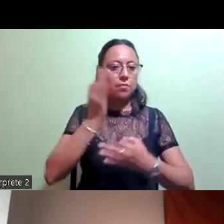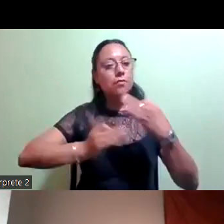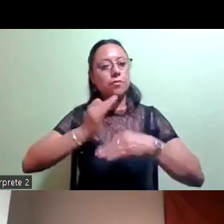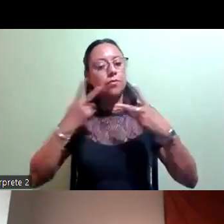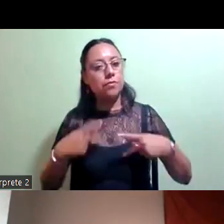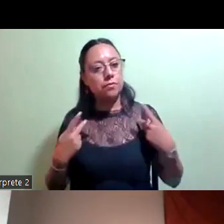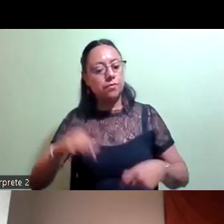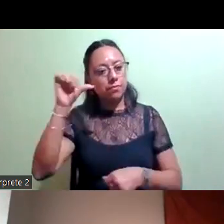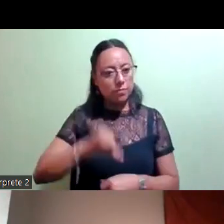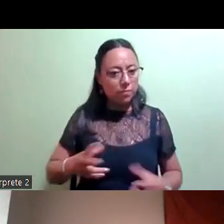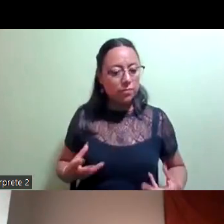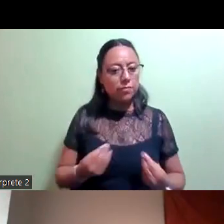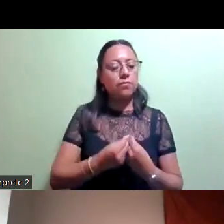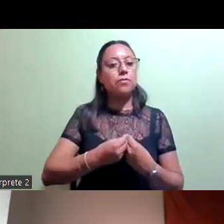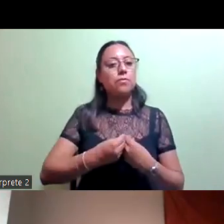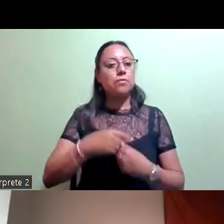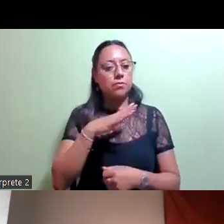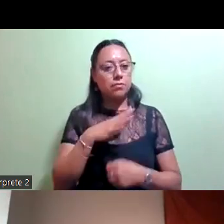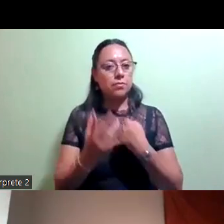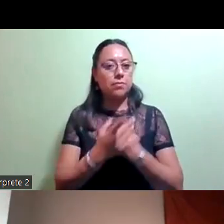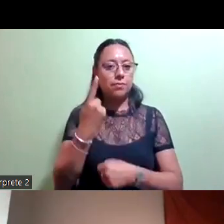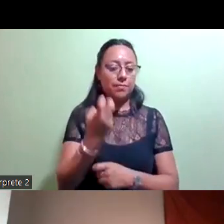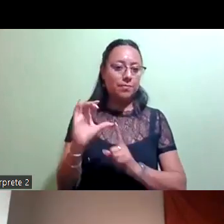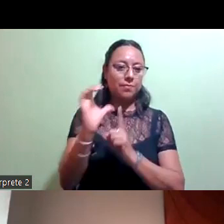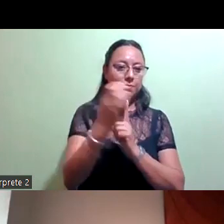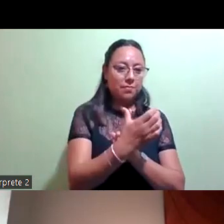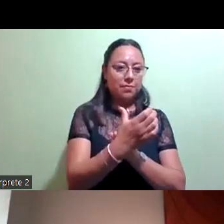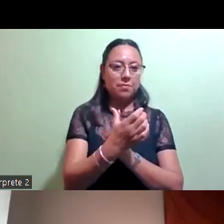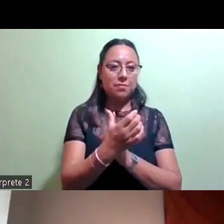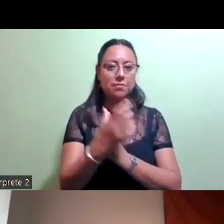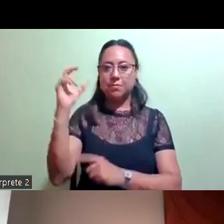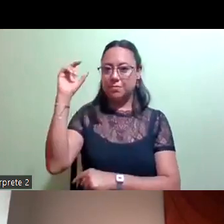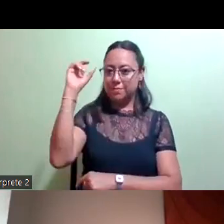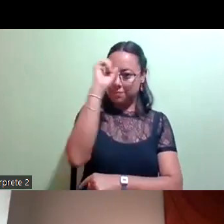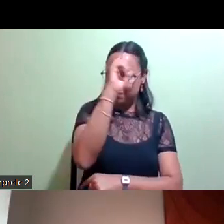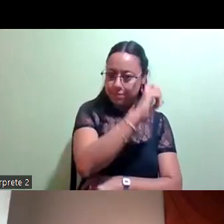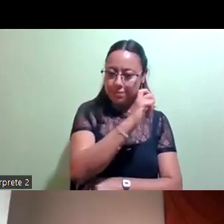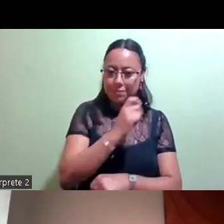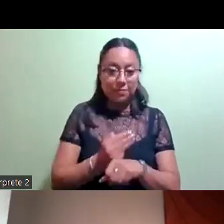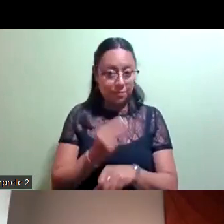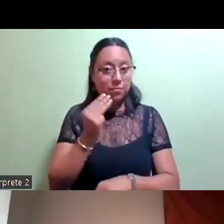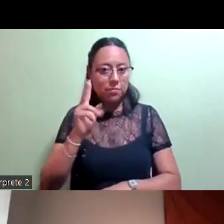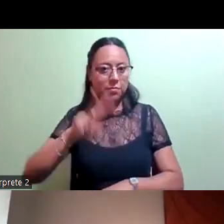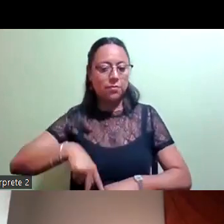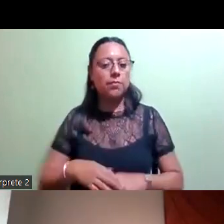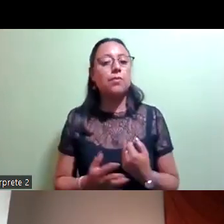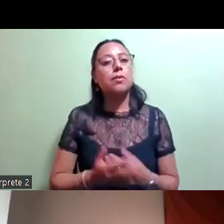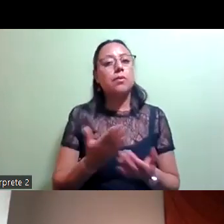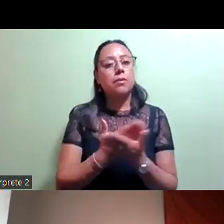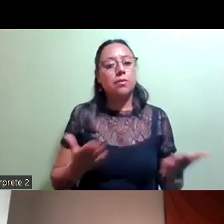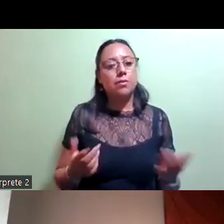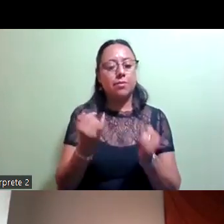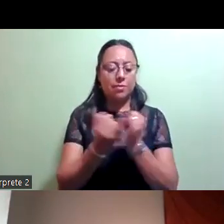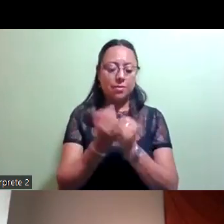el día de hoy. Ha sido una comisión muy, muy compleja por sus temas. Agradecer su